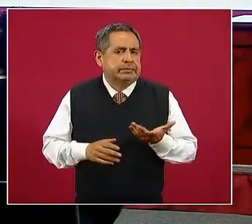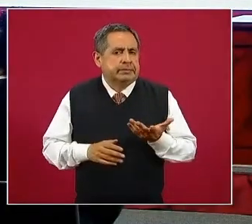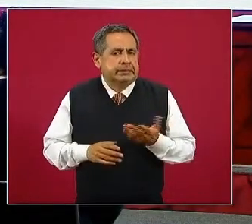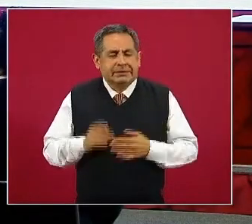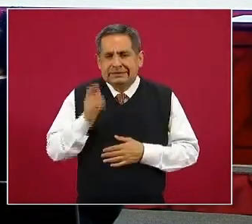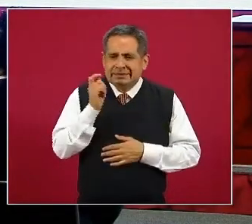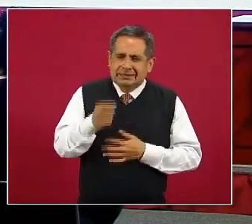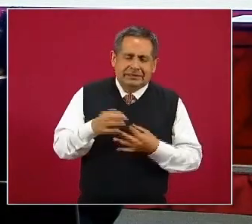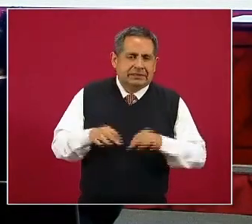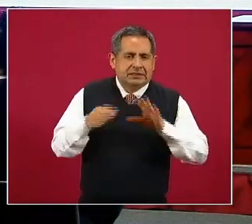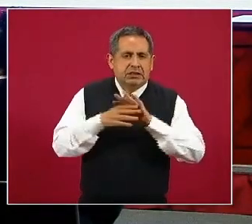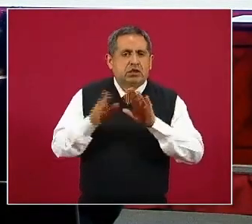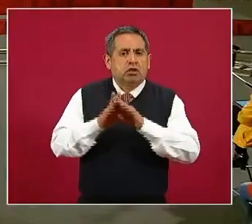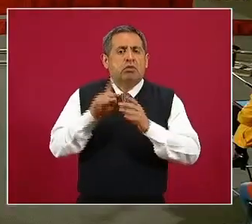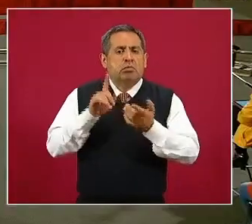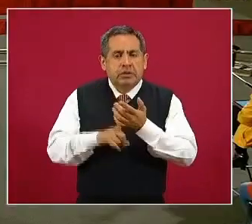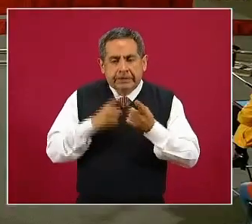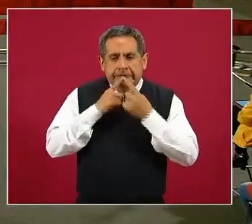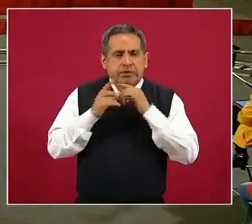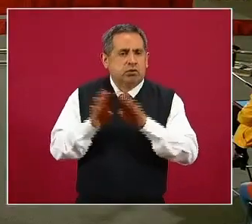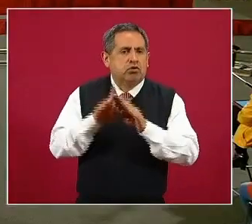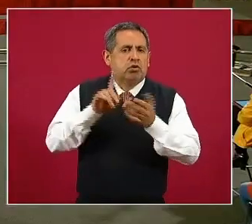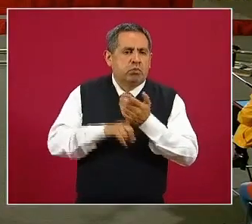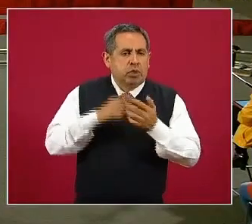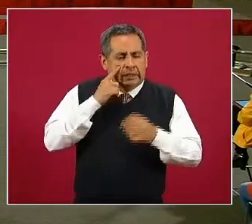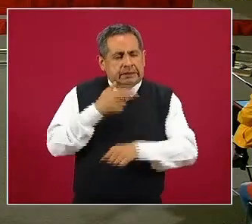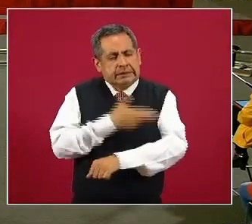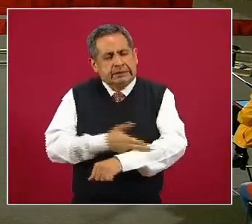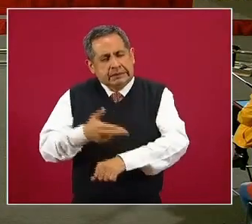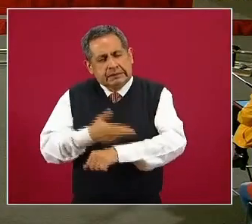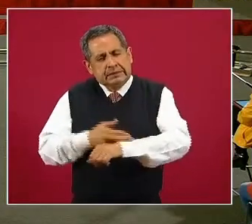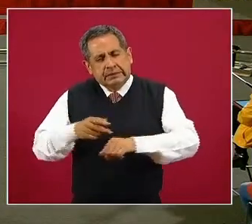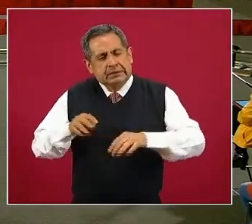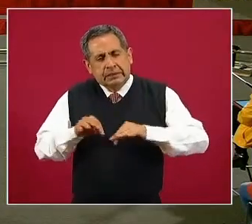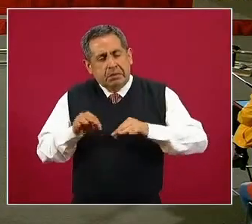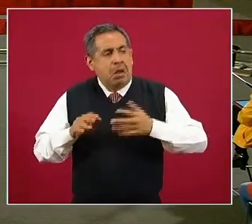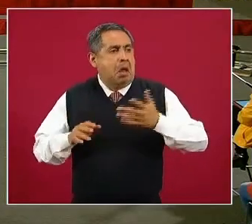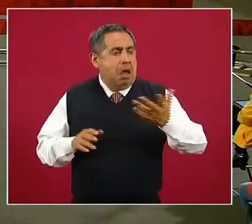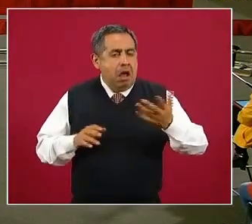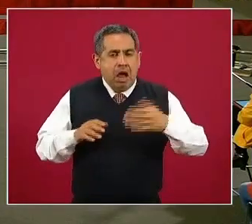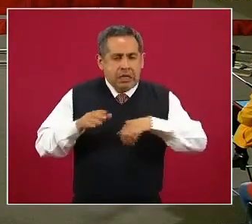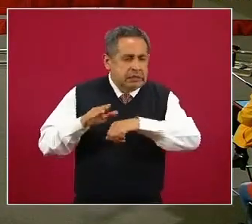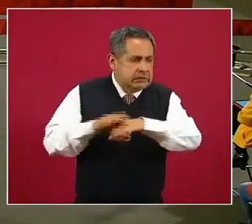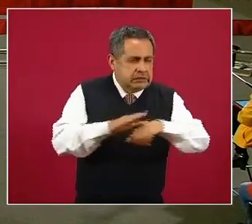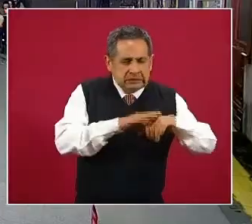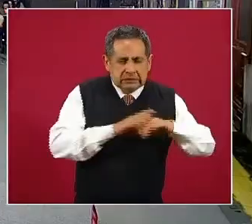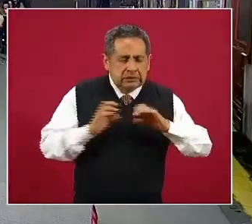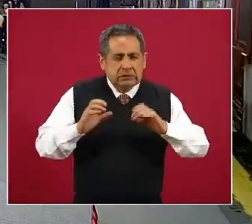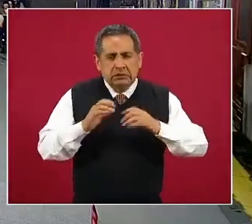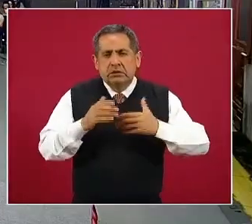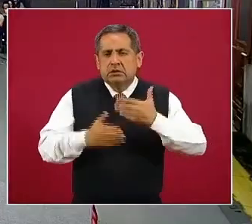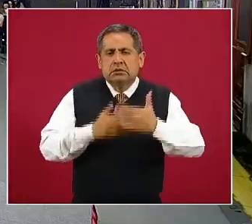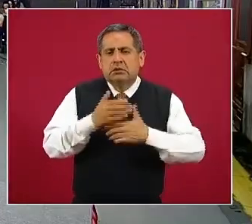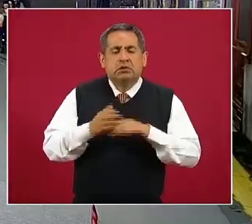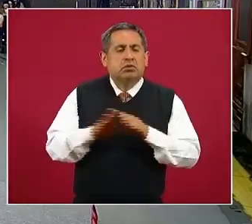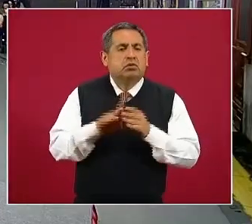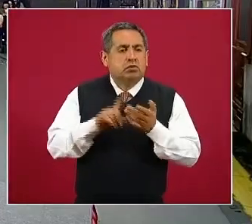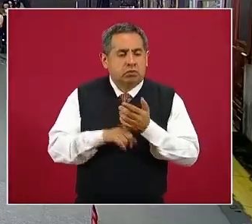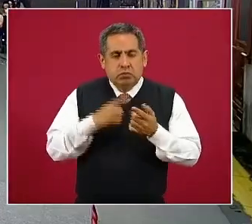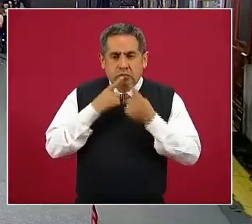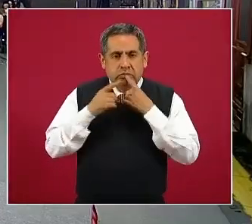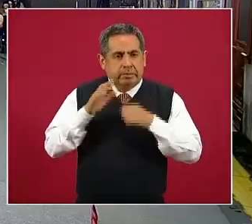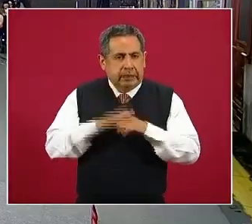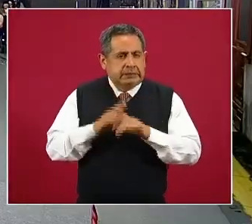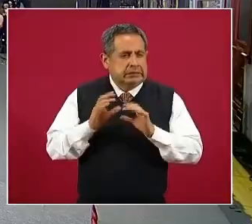también implementemos y llevemos a cabo estas actividades, es que entonces el riesgo podrá mantenerse